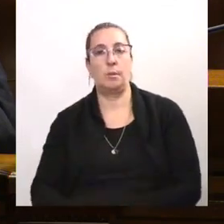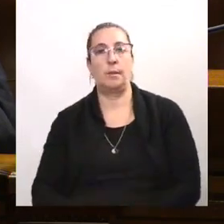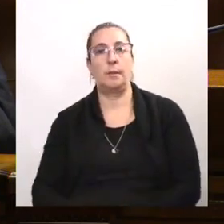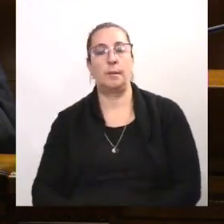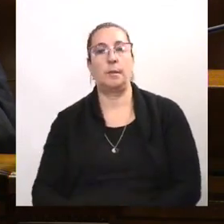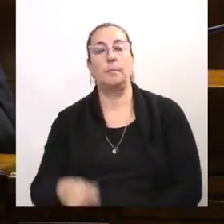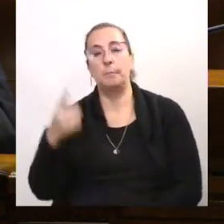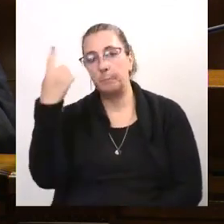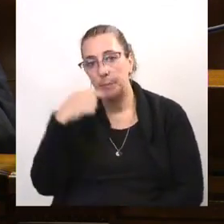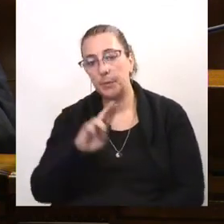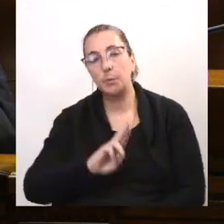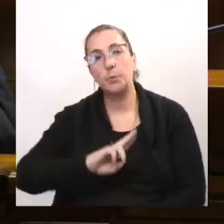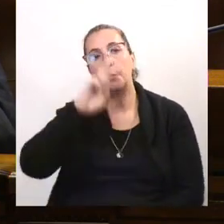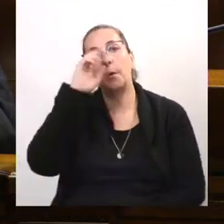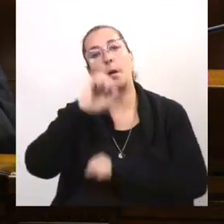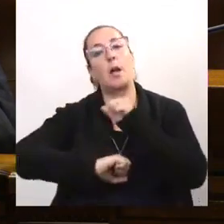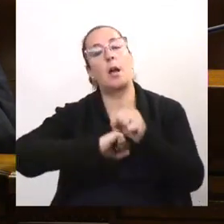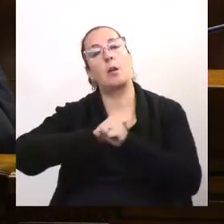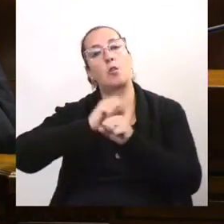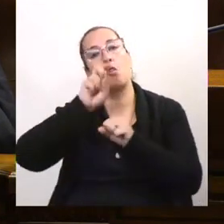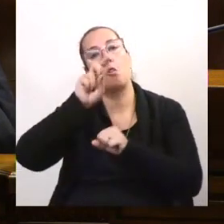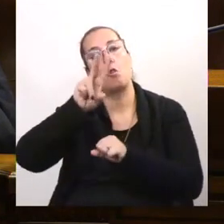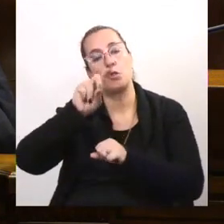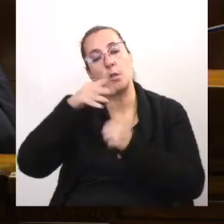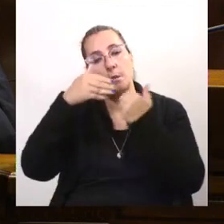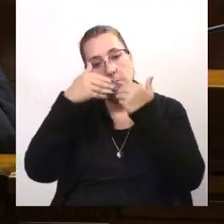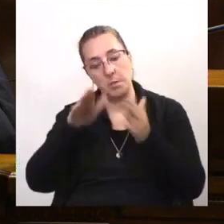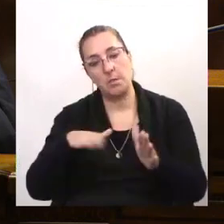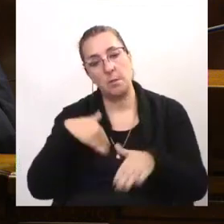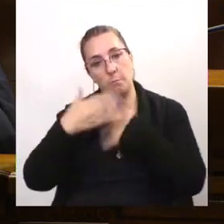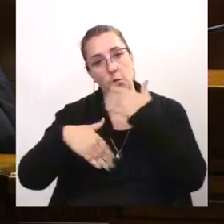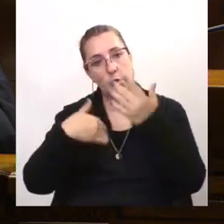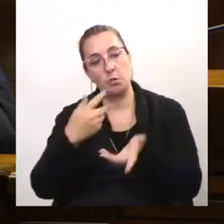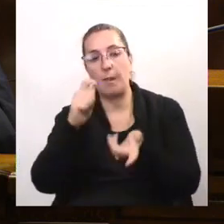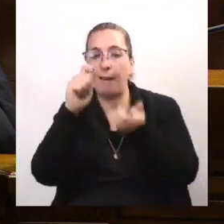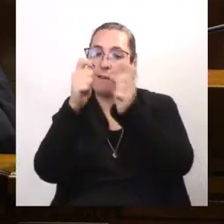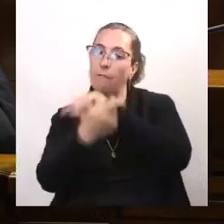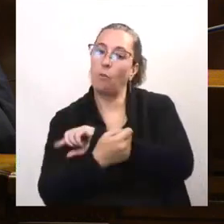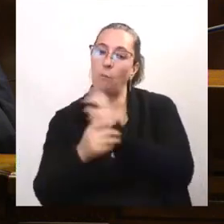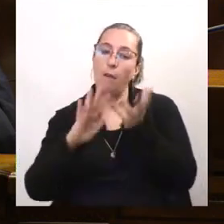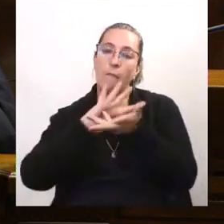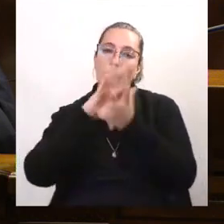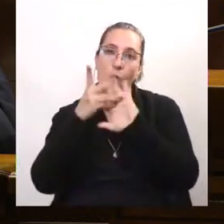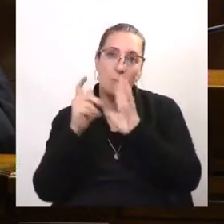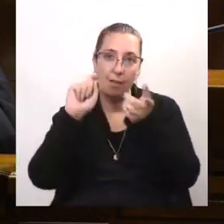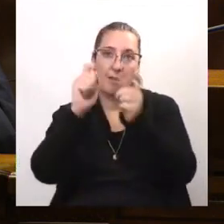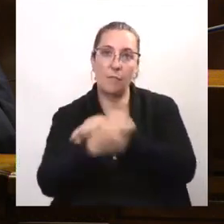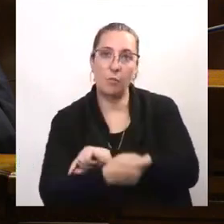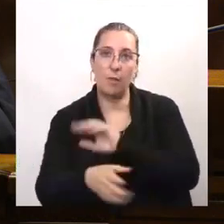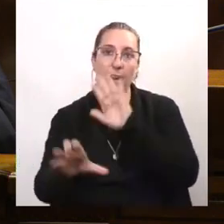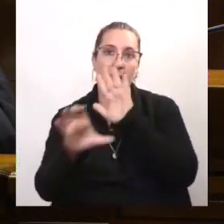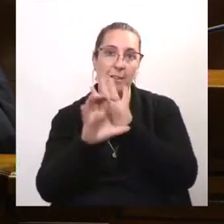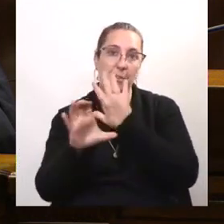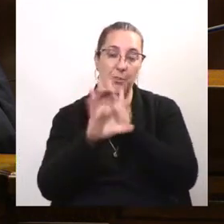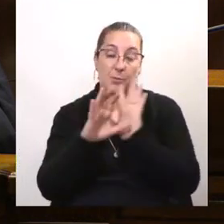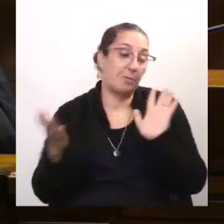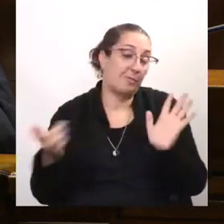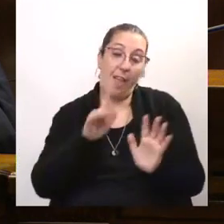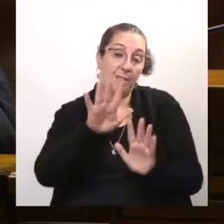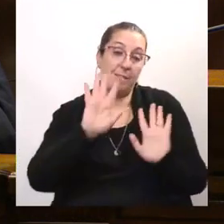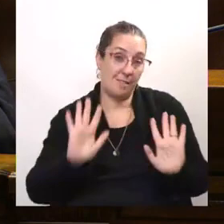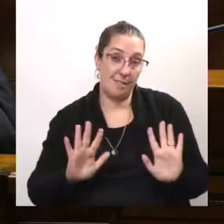Sin embargo, el Uruguay en el año 12 inicia un proceso para reformar la forma de reformar la Constitución. Parece un trabalengua, pero fue eso lo que